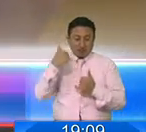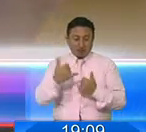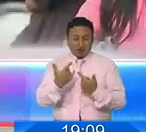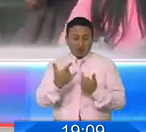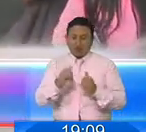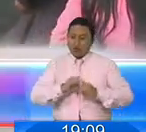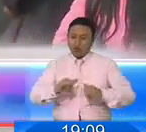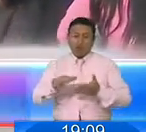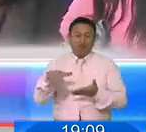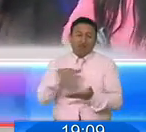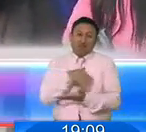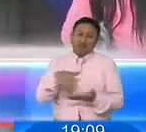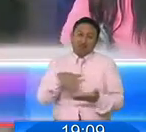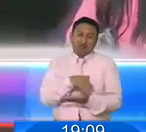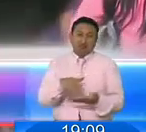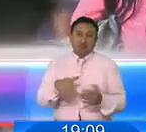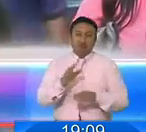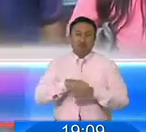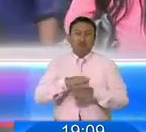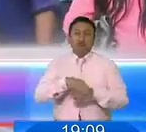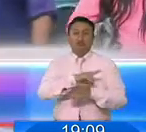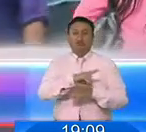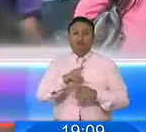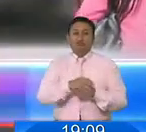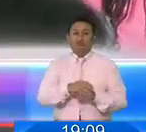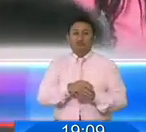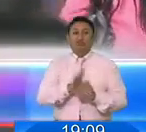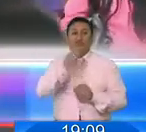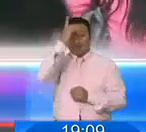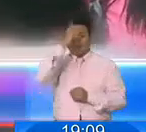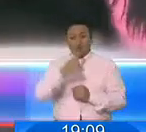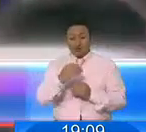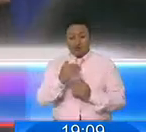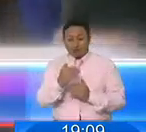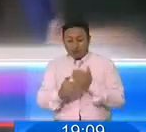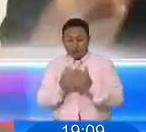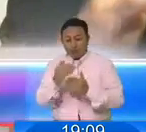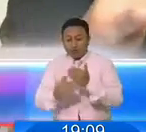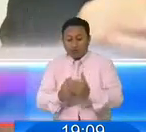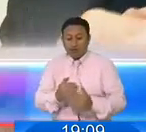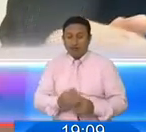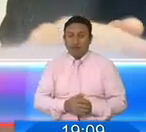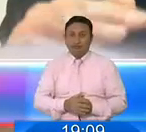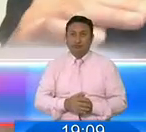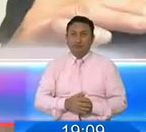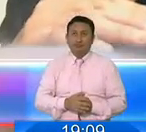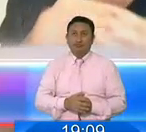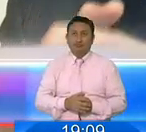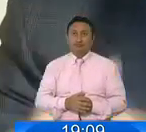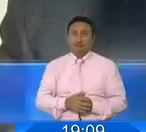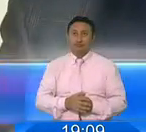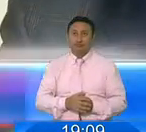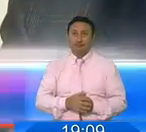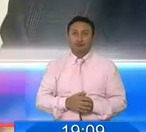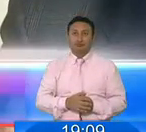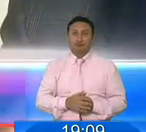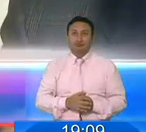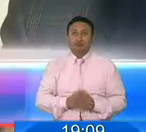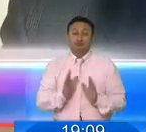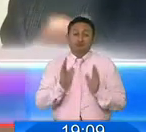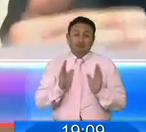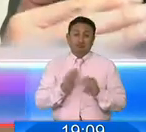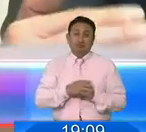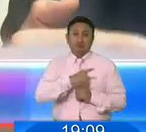incertidumbre y esto producto de la toma gradual de medidas económicas asegura así las cosas y así tendremos